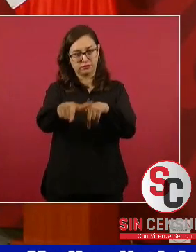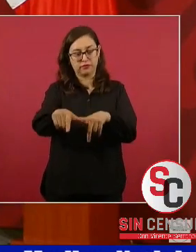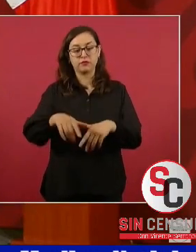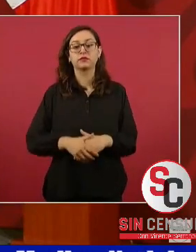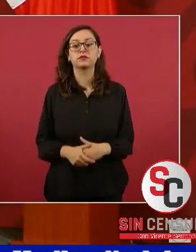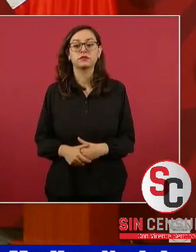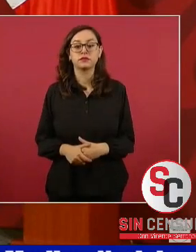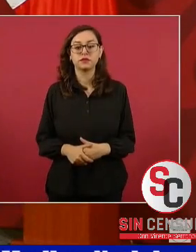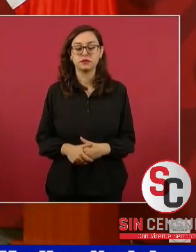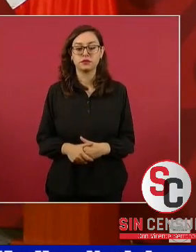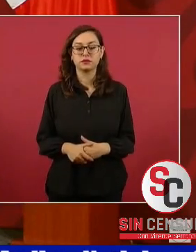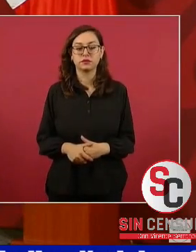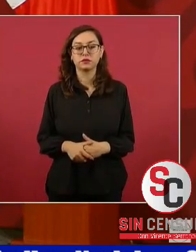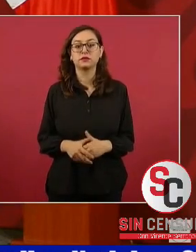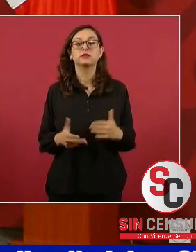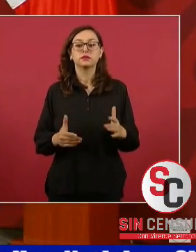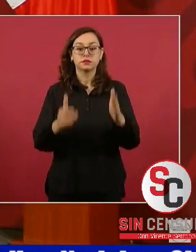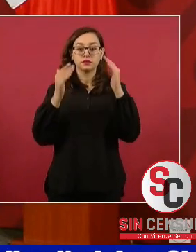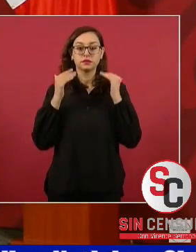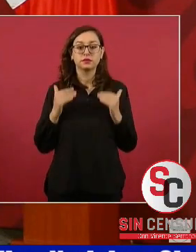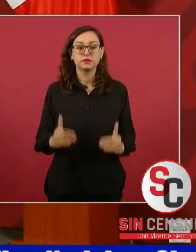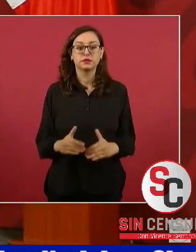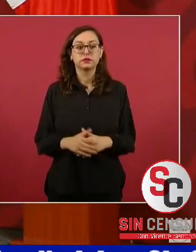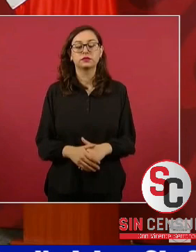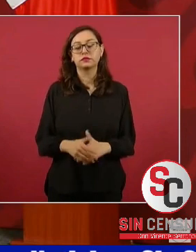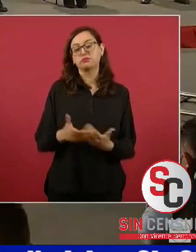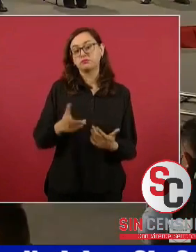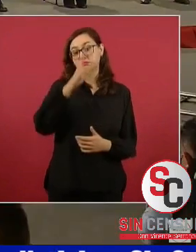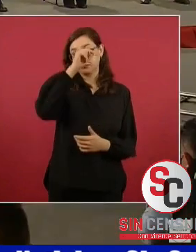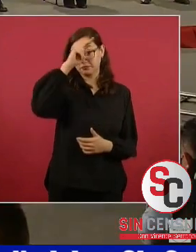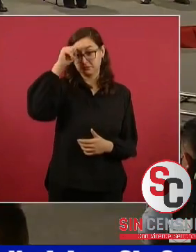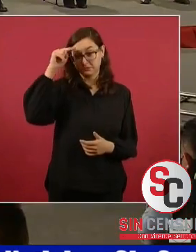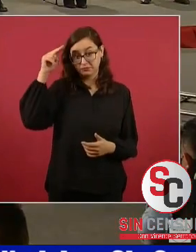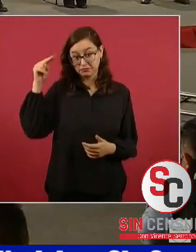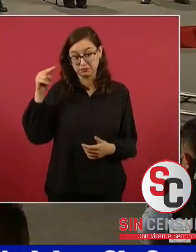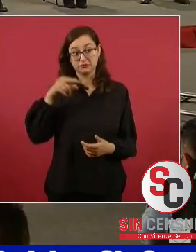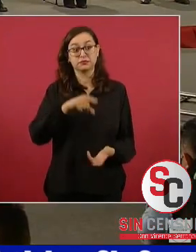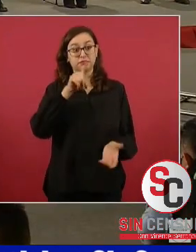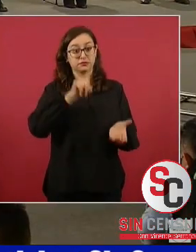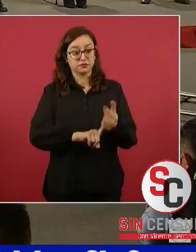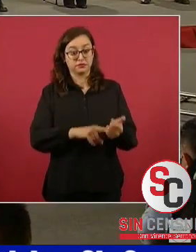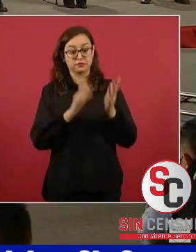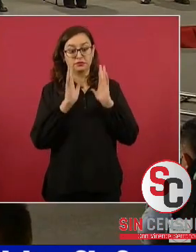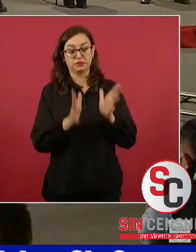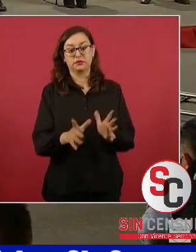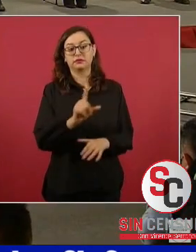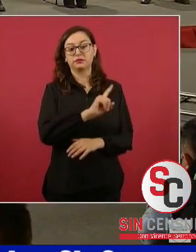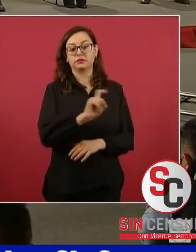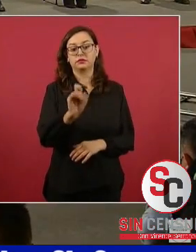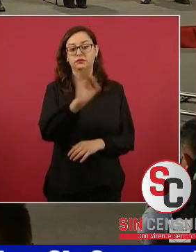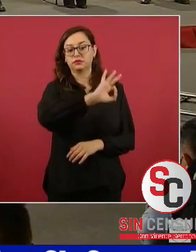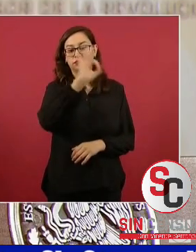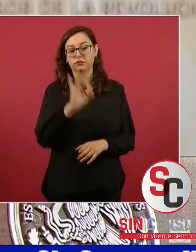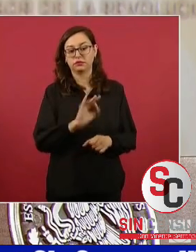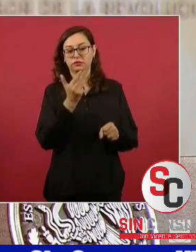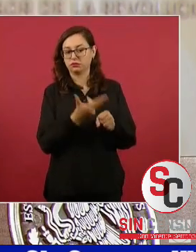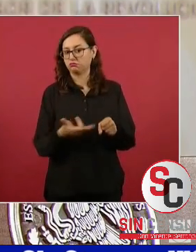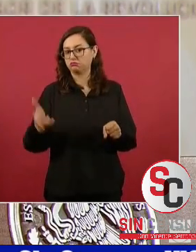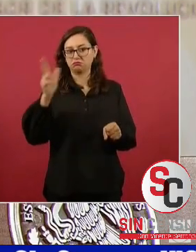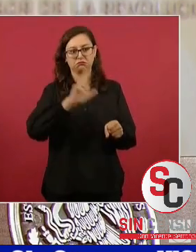siguiente son los avances generales en el caso de Nayarit. En Nayarit ya estamos operando el 100% de los